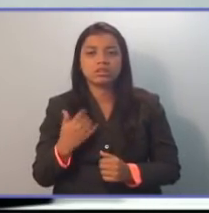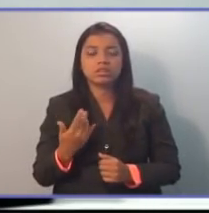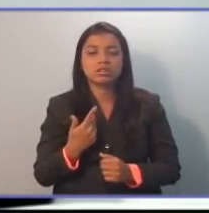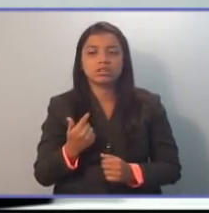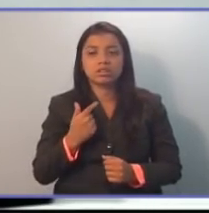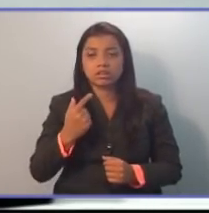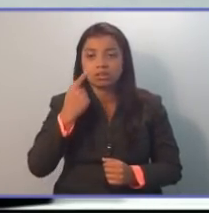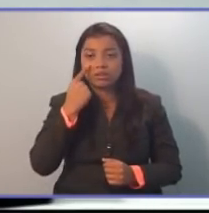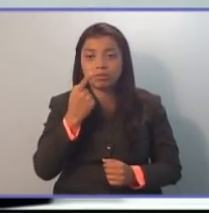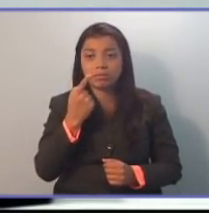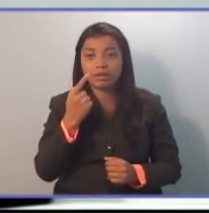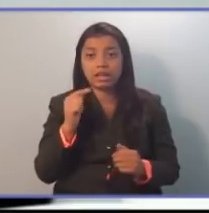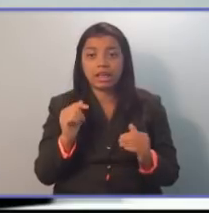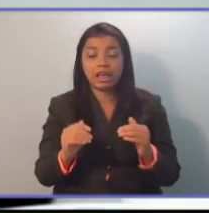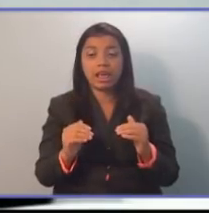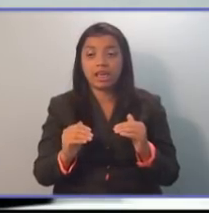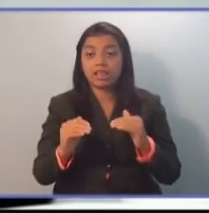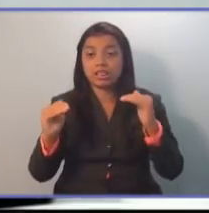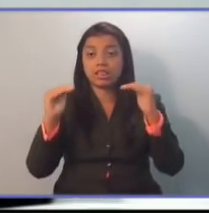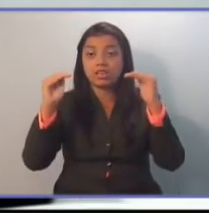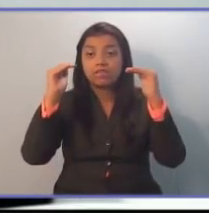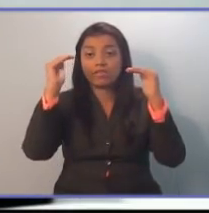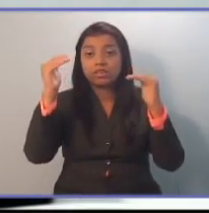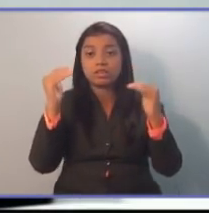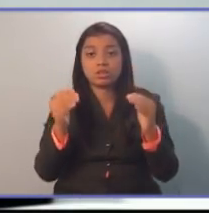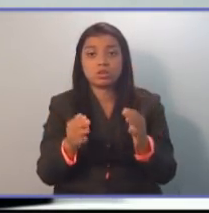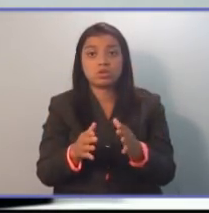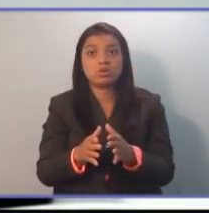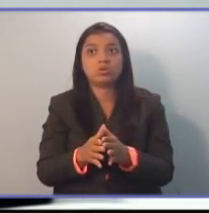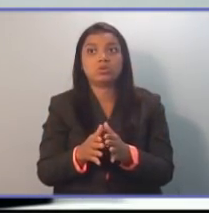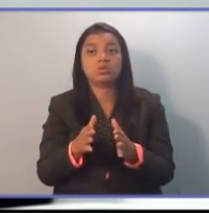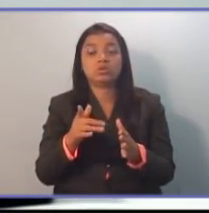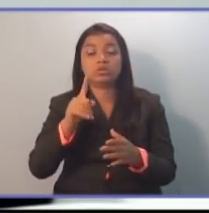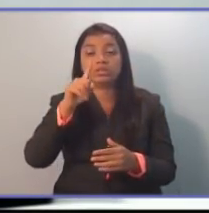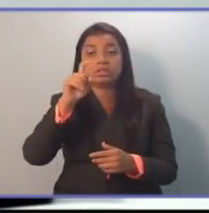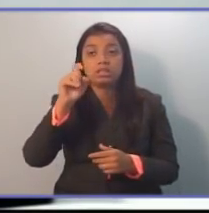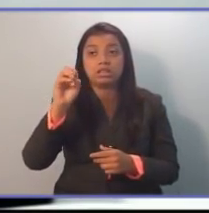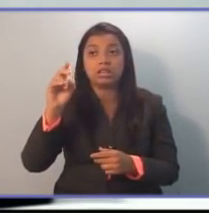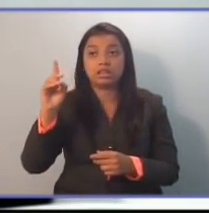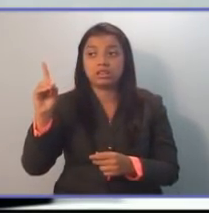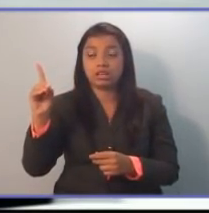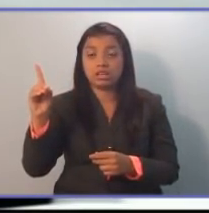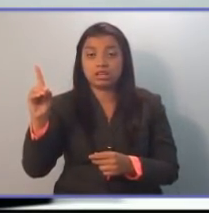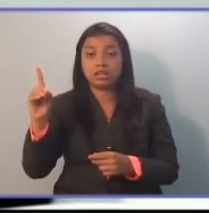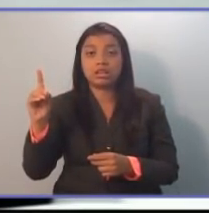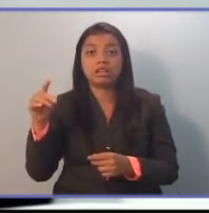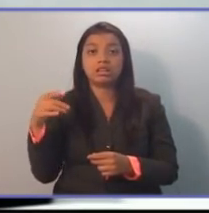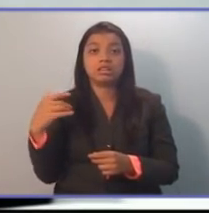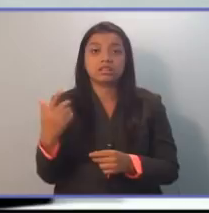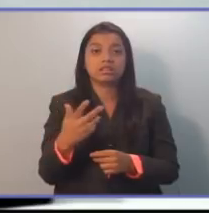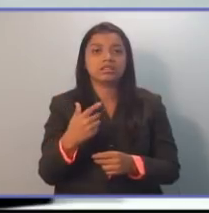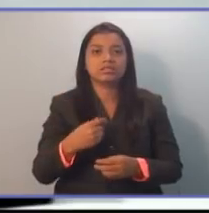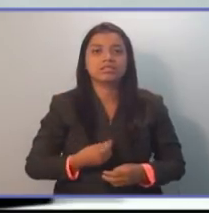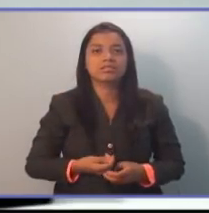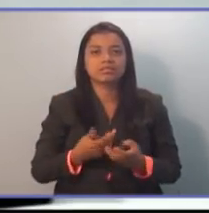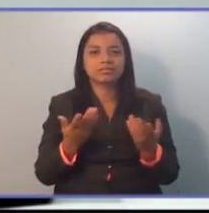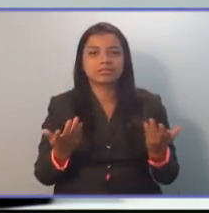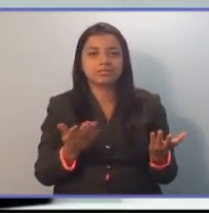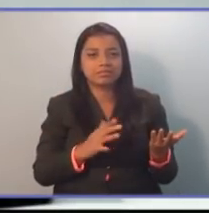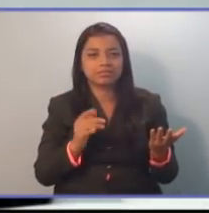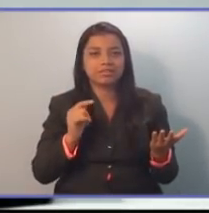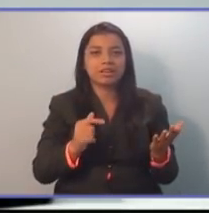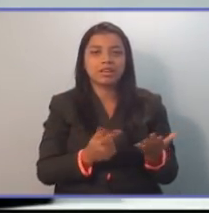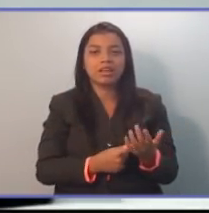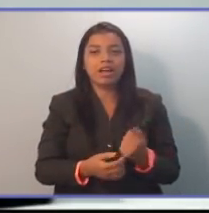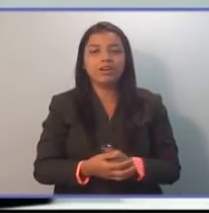mega edificio de Santa Tecla, también hacemos la remembranza que atrás